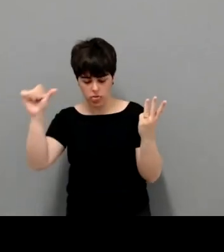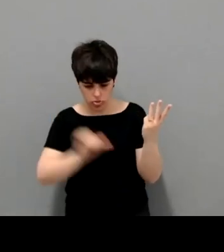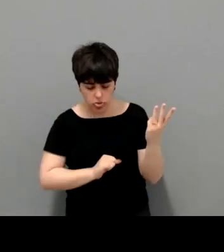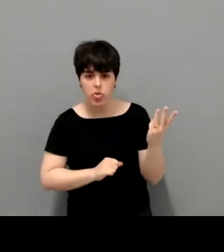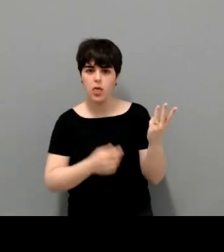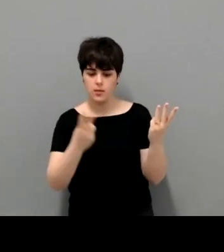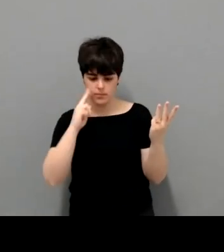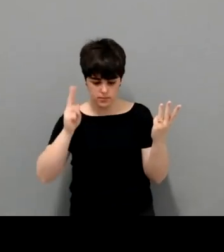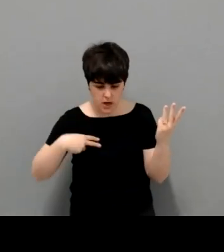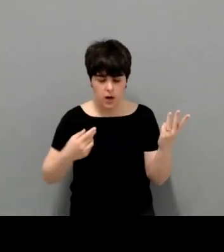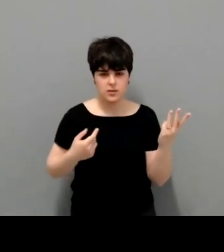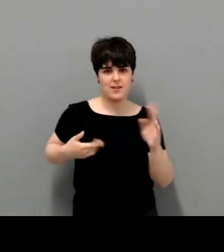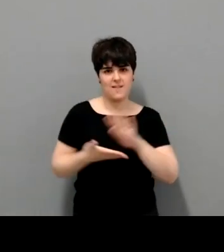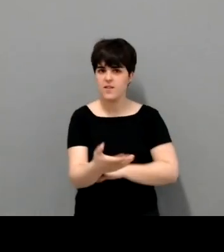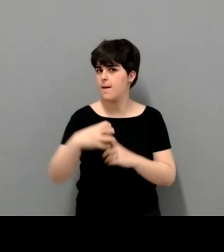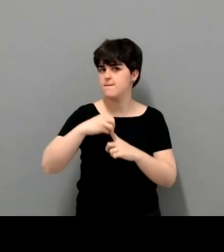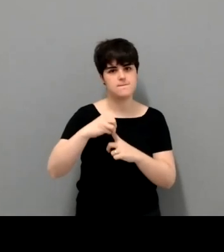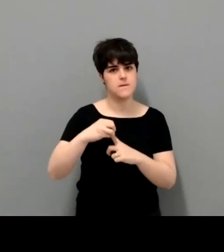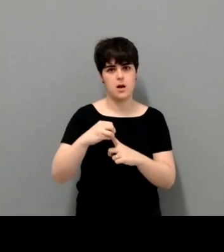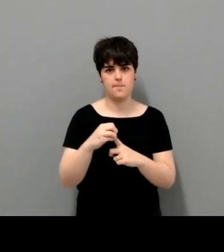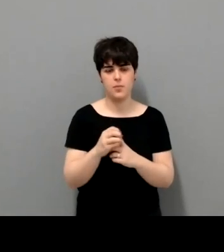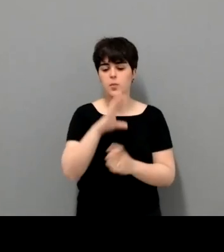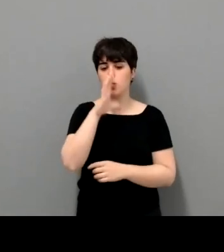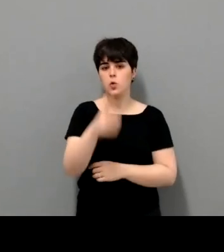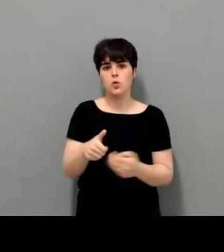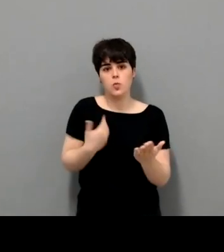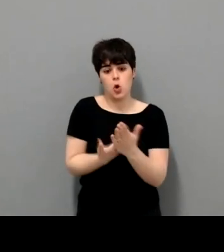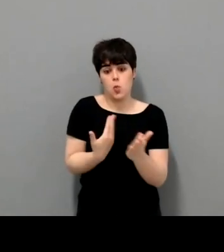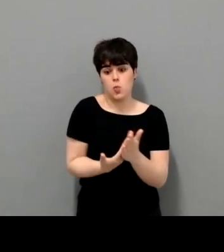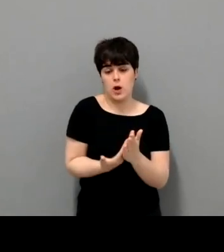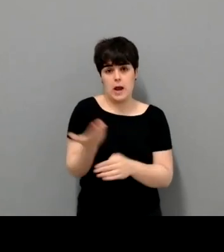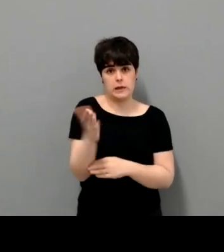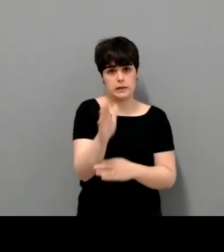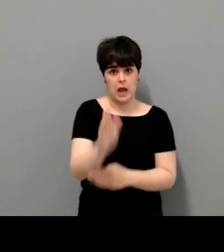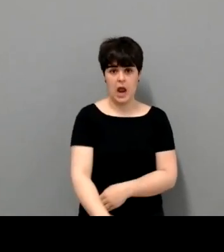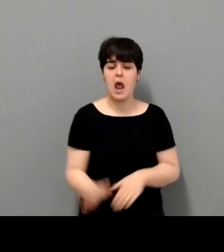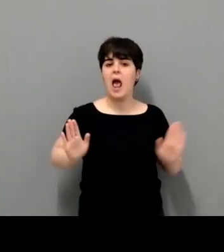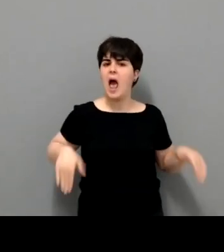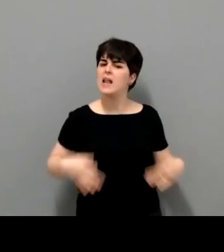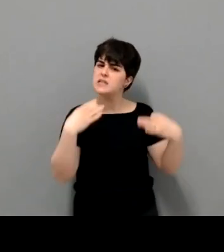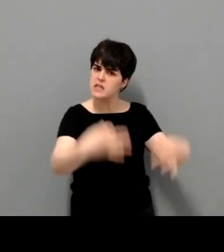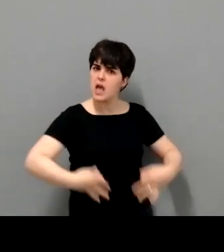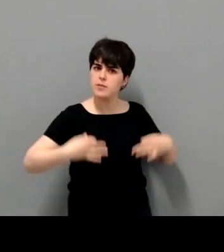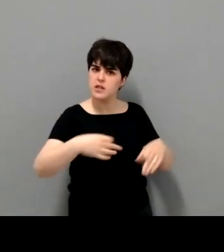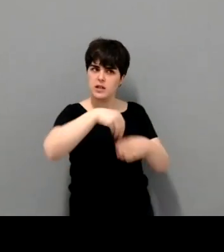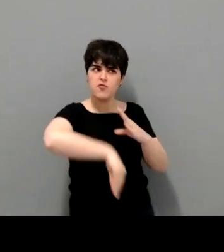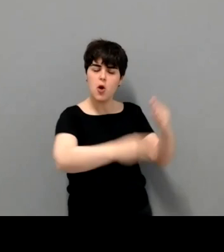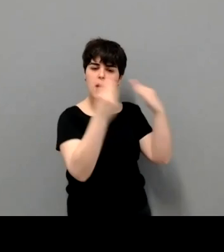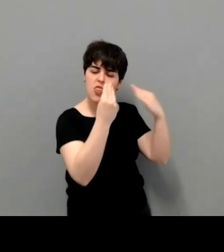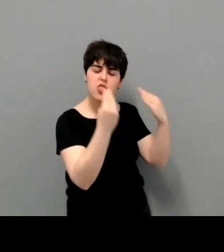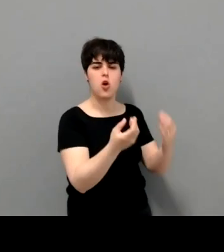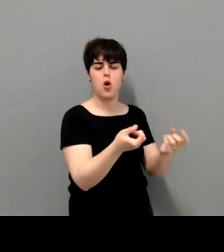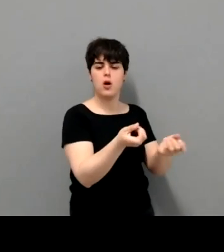es el requisito fundamental. Por eso estas iniciativas en las que Ángeles siempre nos transmite en la formación